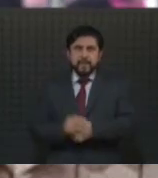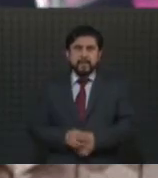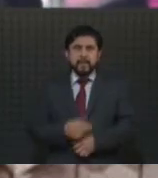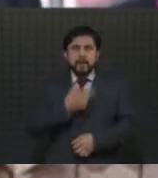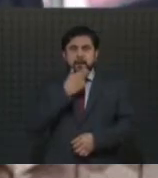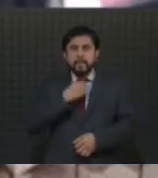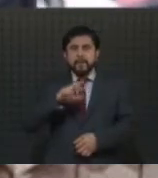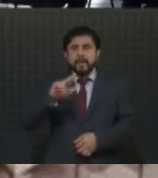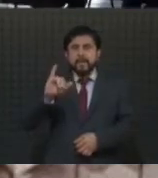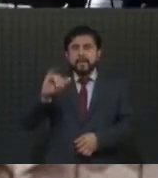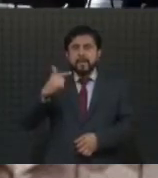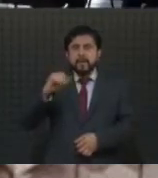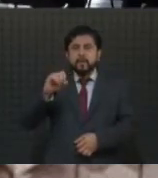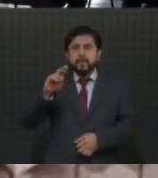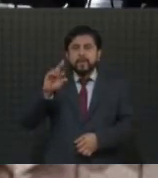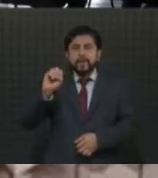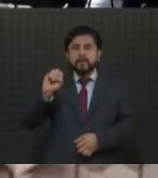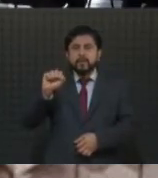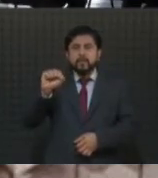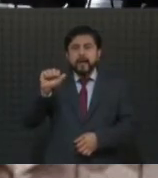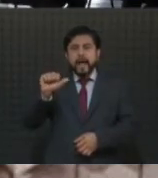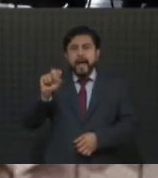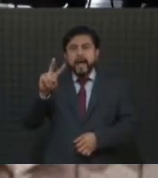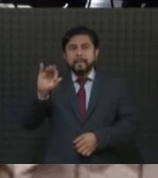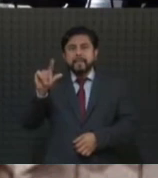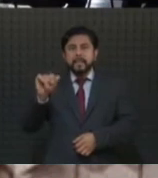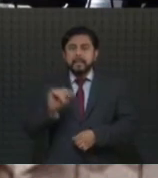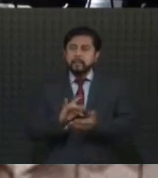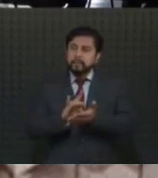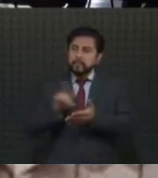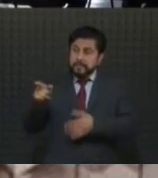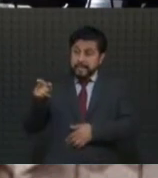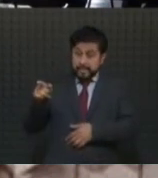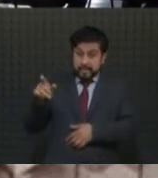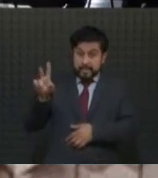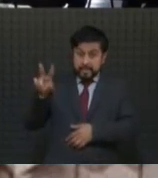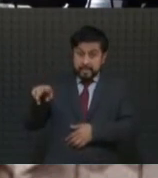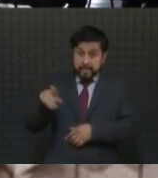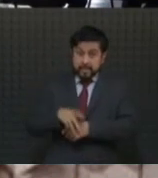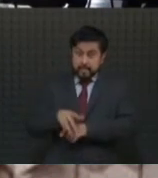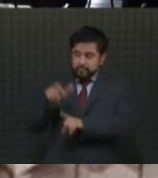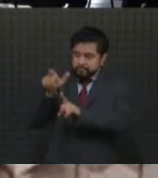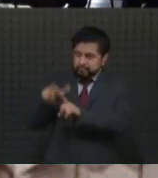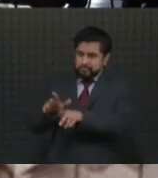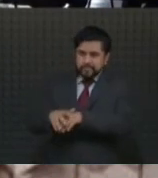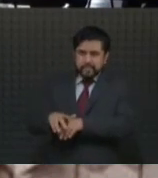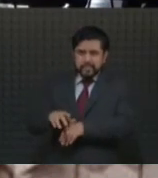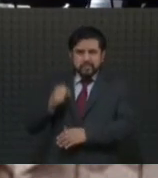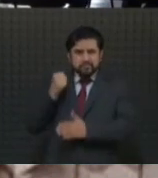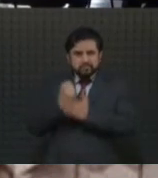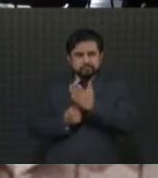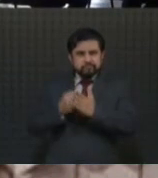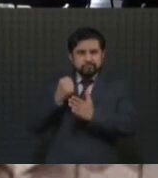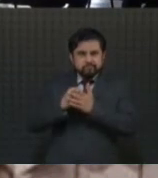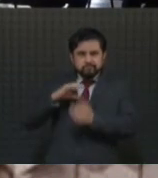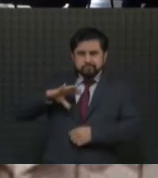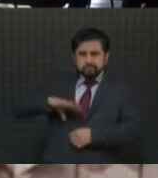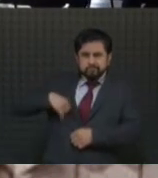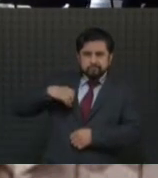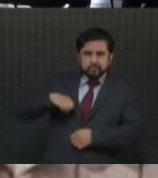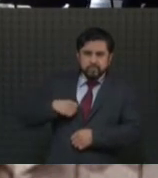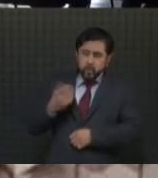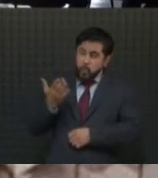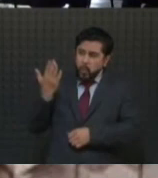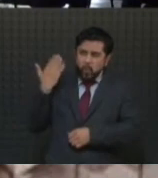Ávila, que es un luchador social desde hace muchas décadas, que lo queremos mucho, al equipo de